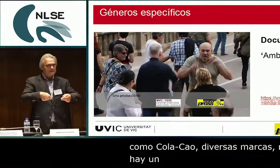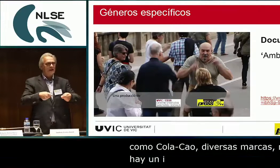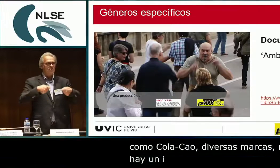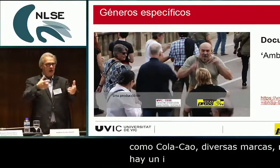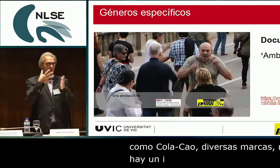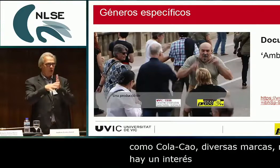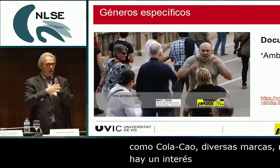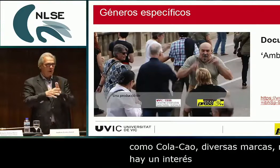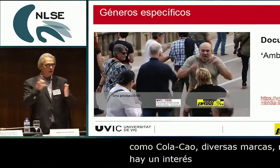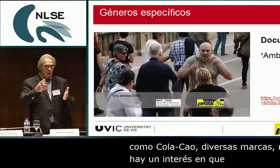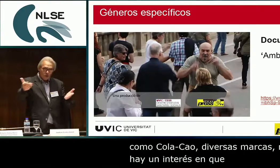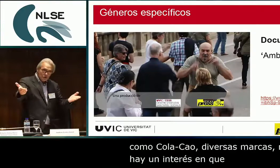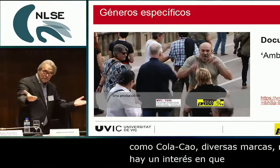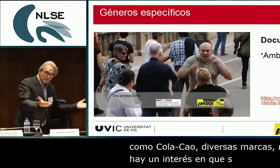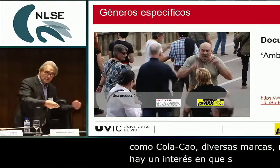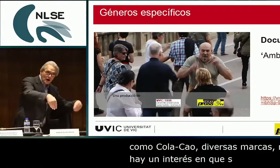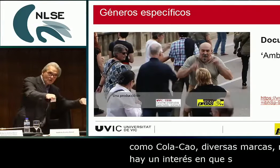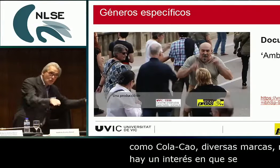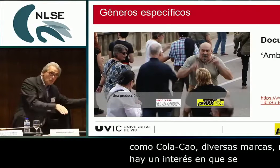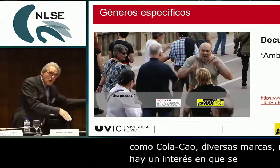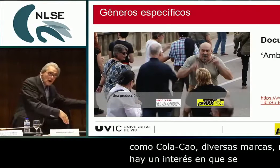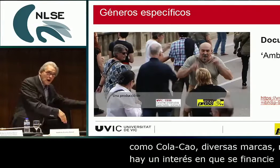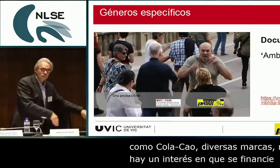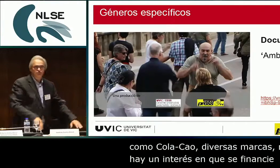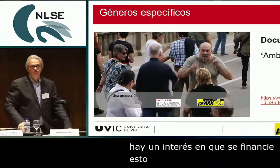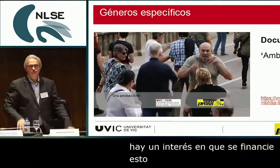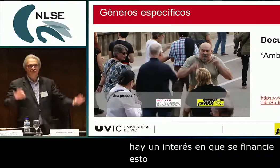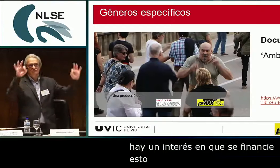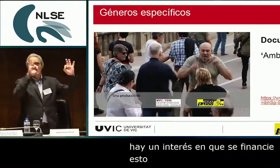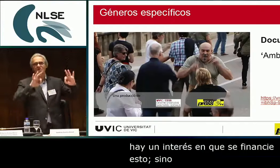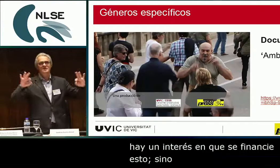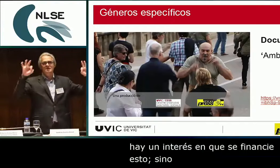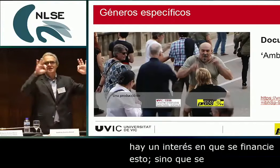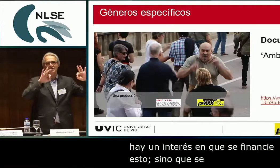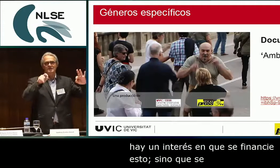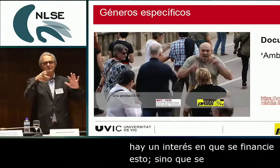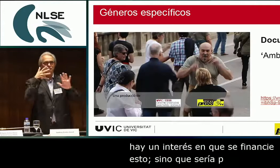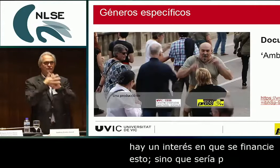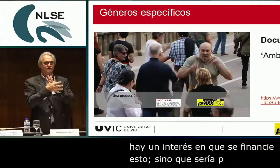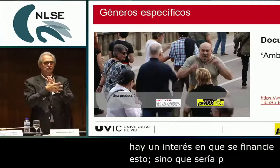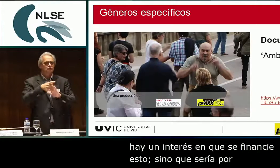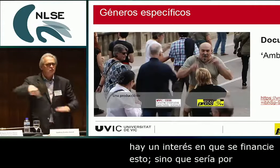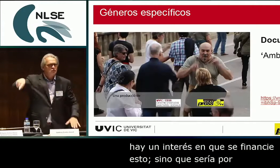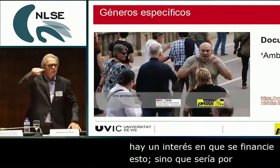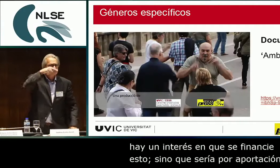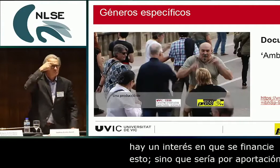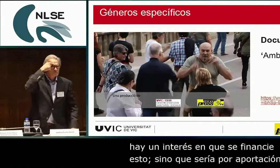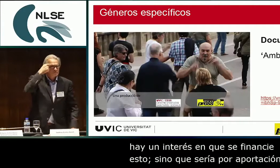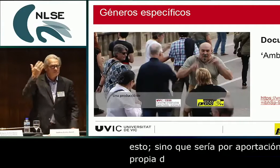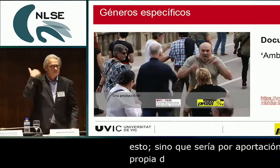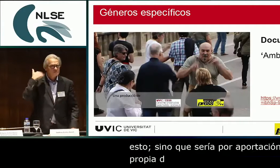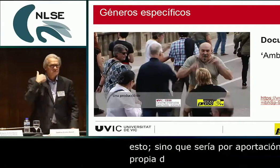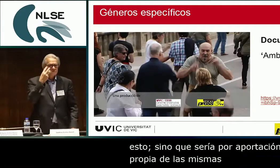que se financie esto, ¿no? Sino que sería por aportación propia de las mismas personas sordas para que todo esto